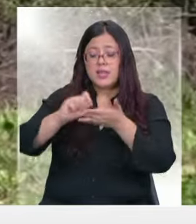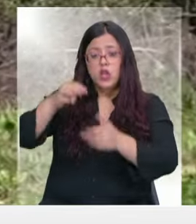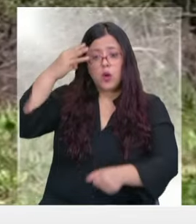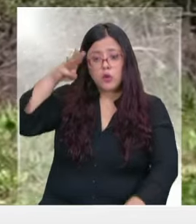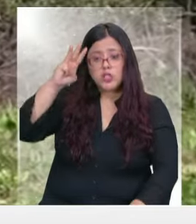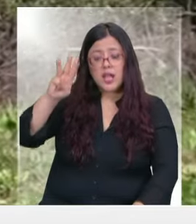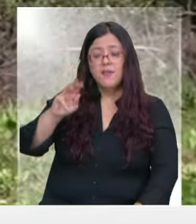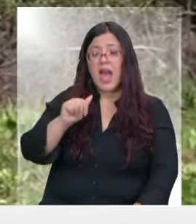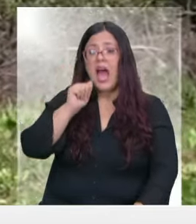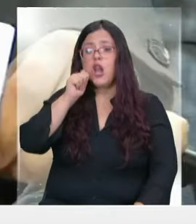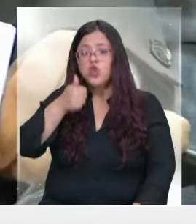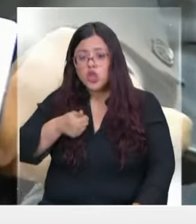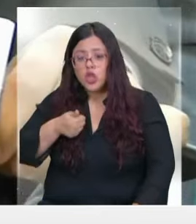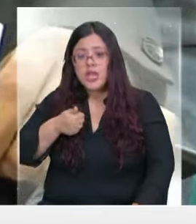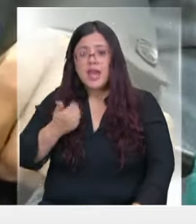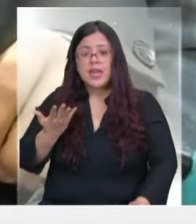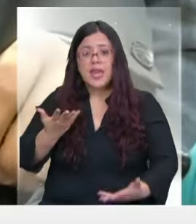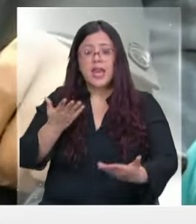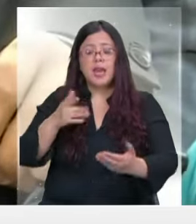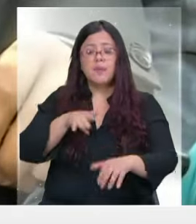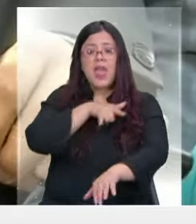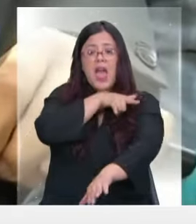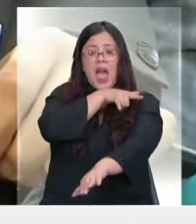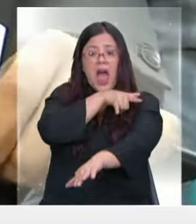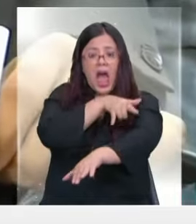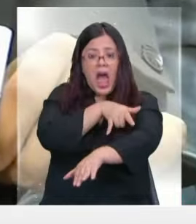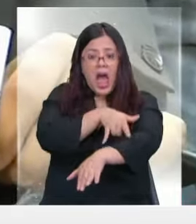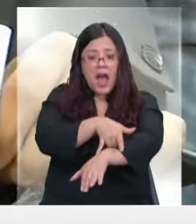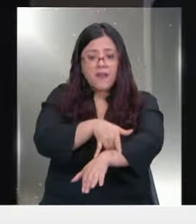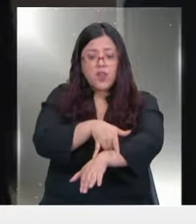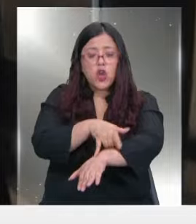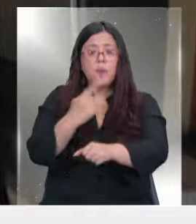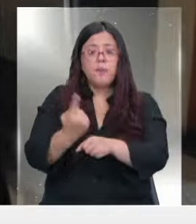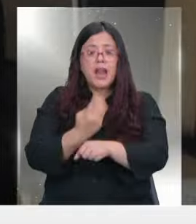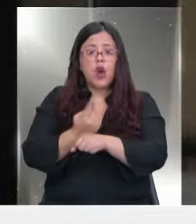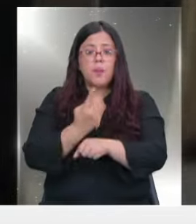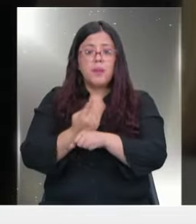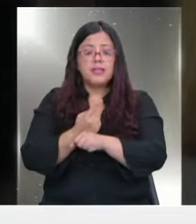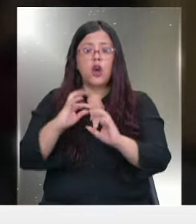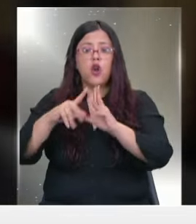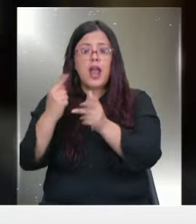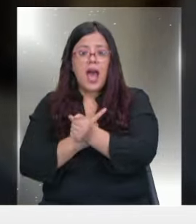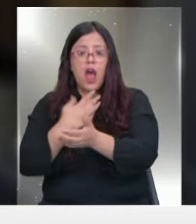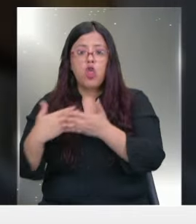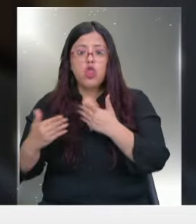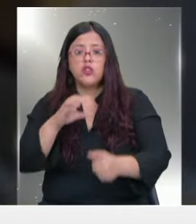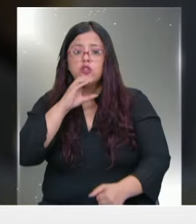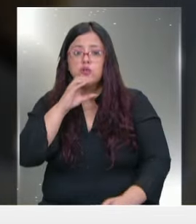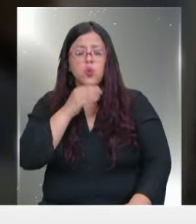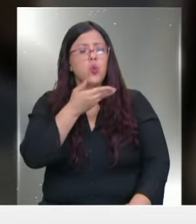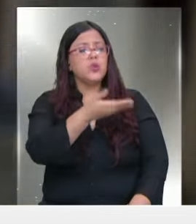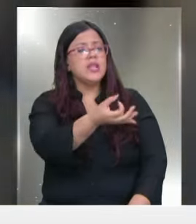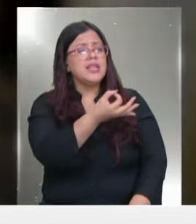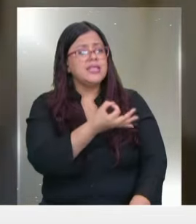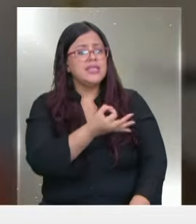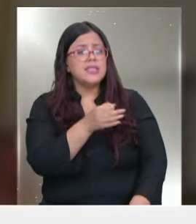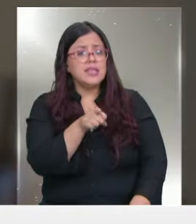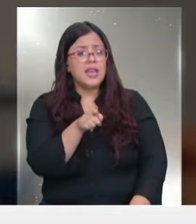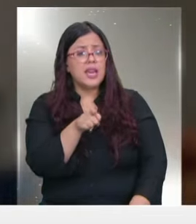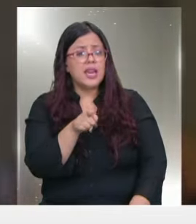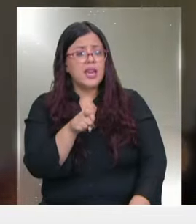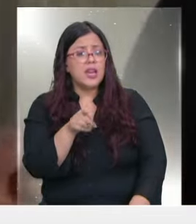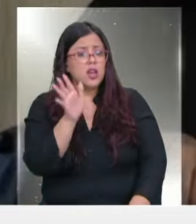al día siguiente un avión para viajar a Concepción a hablar con su familia. ¿Usted dice que él no es inocente?